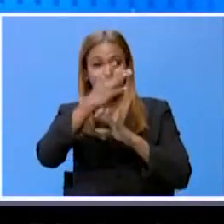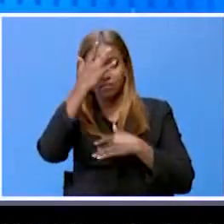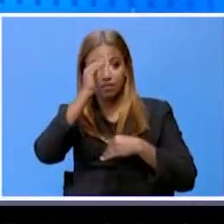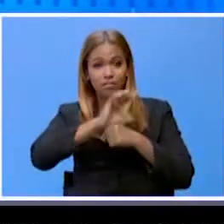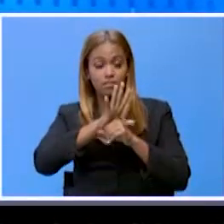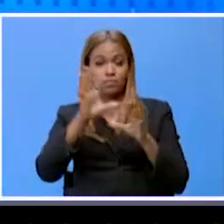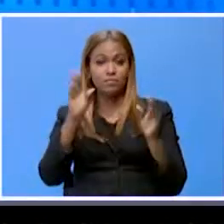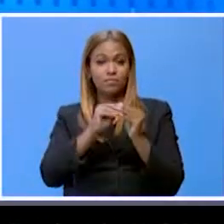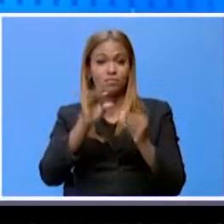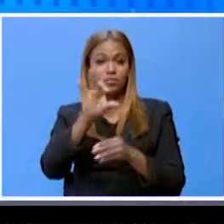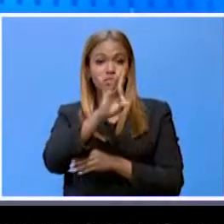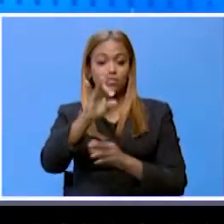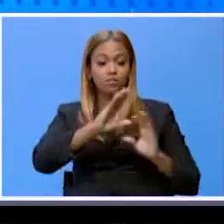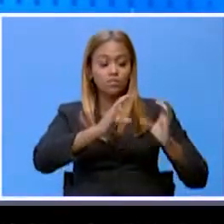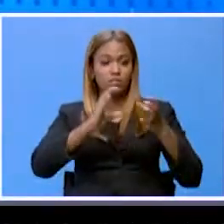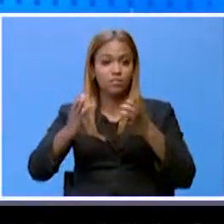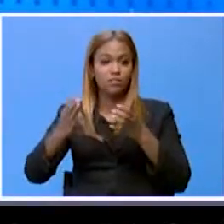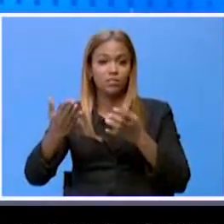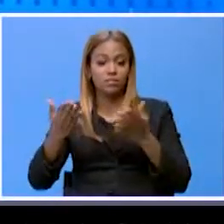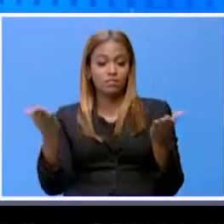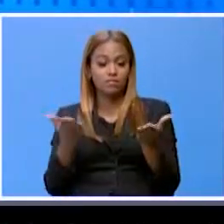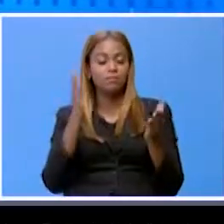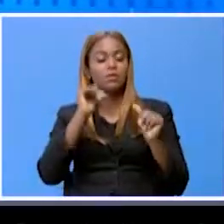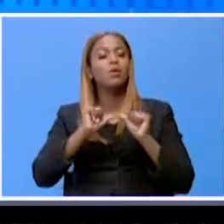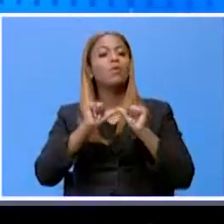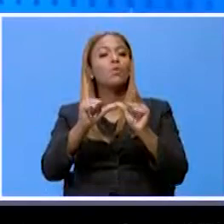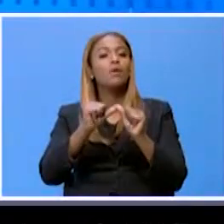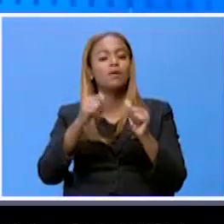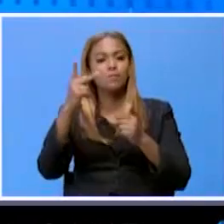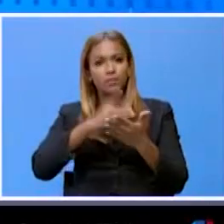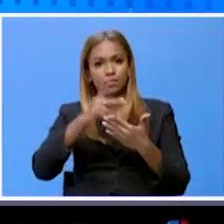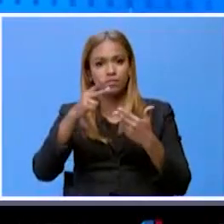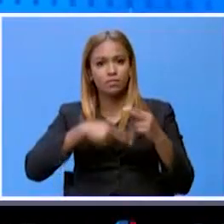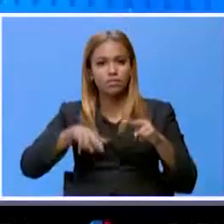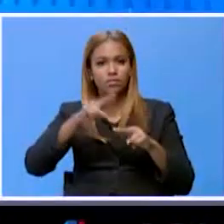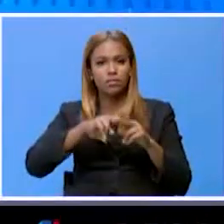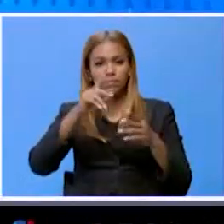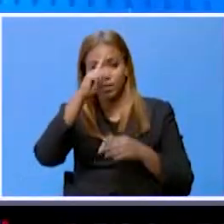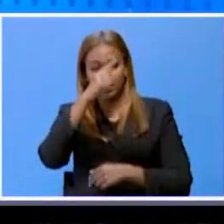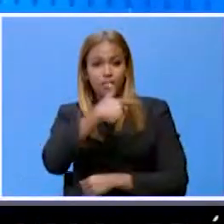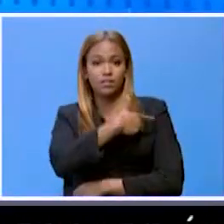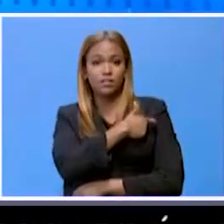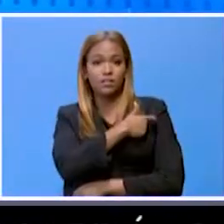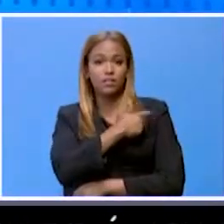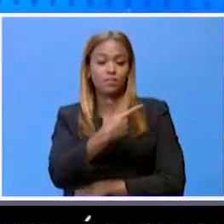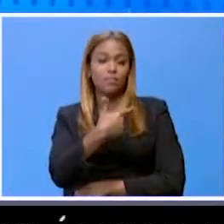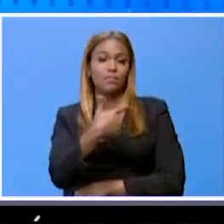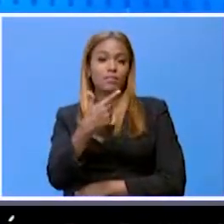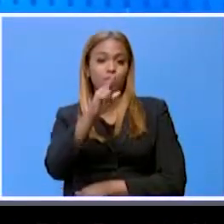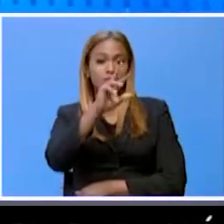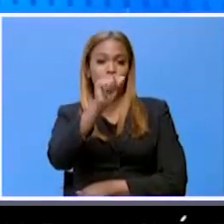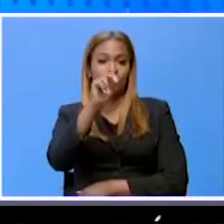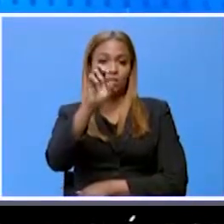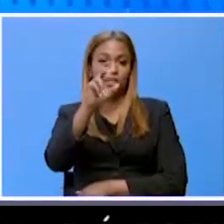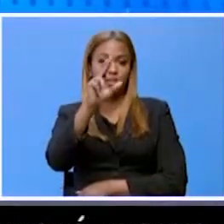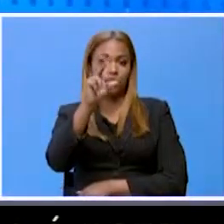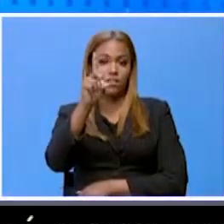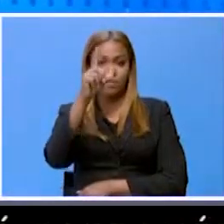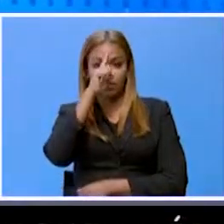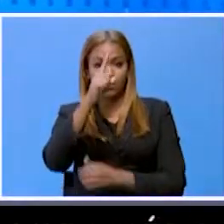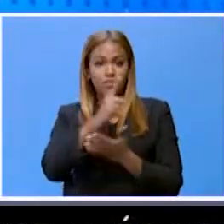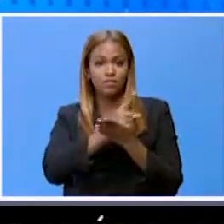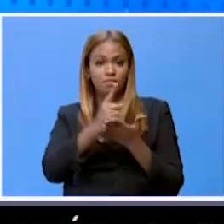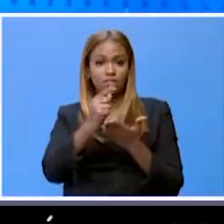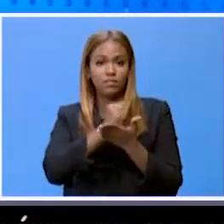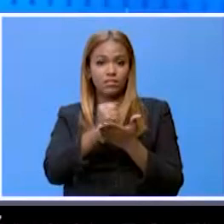Más de 800 centros a nivel nacional continuarán con el Programa Nacional de Inmunización Vacúnate RD durante el asueto de la